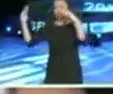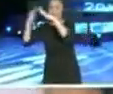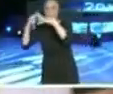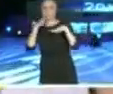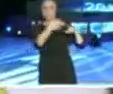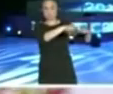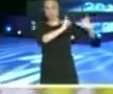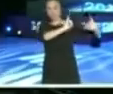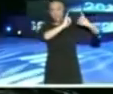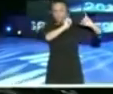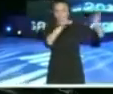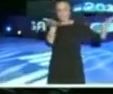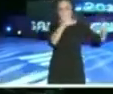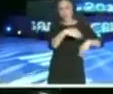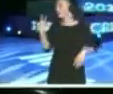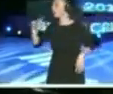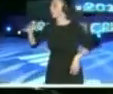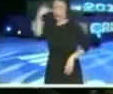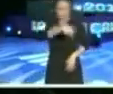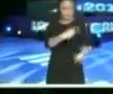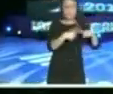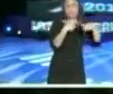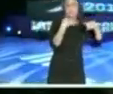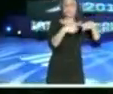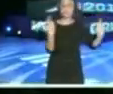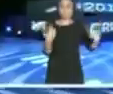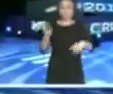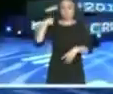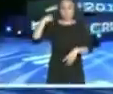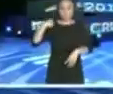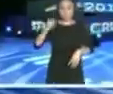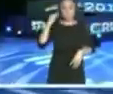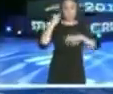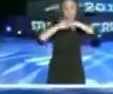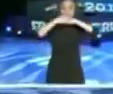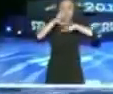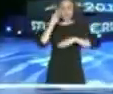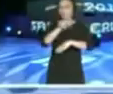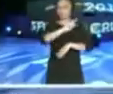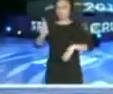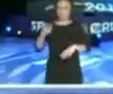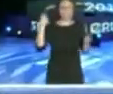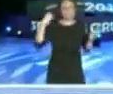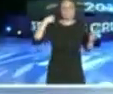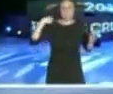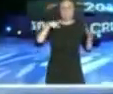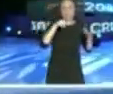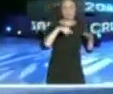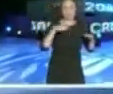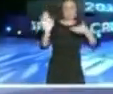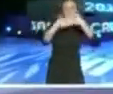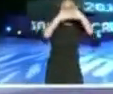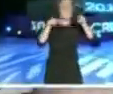hay. Aquí, y ya no ves más, jamás, la sierra en una cocina.